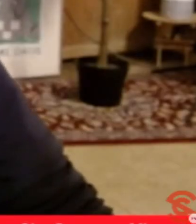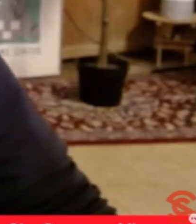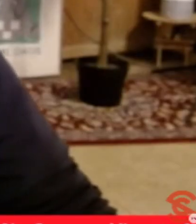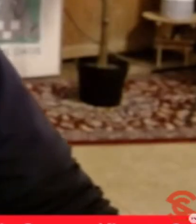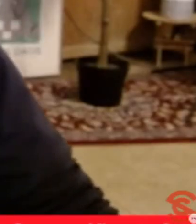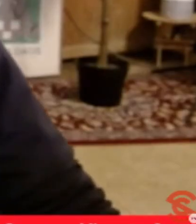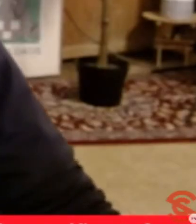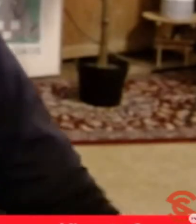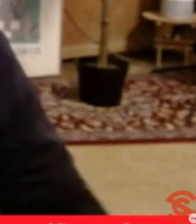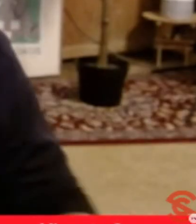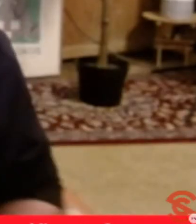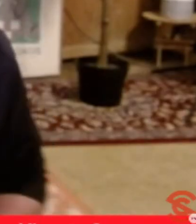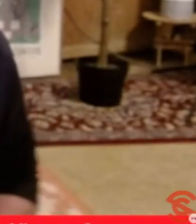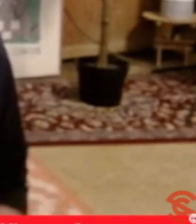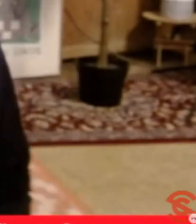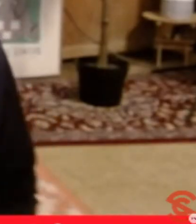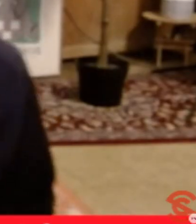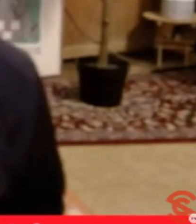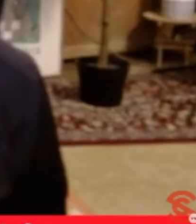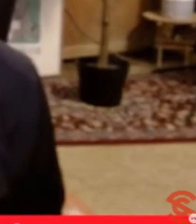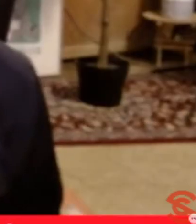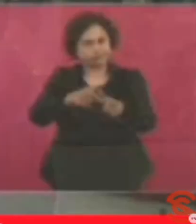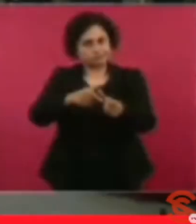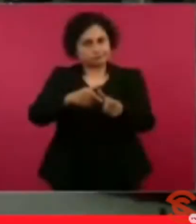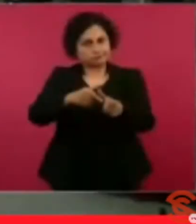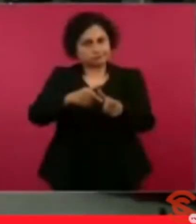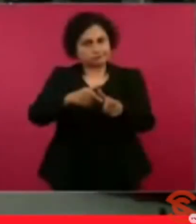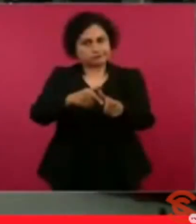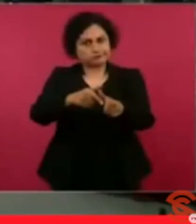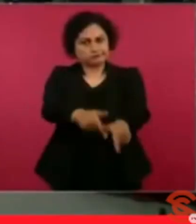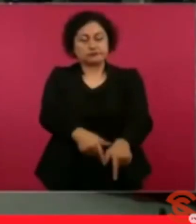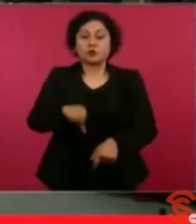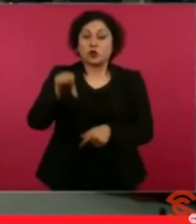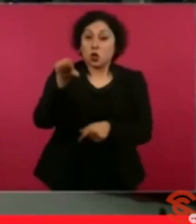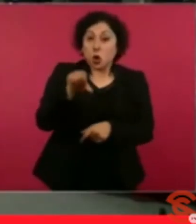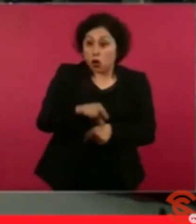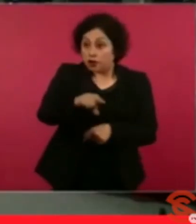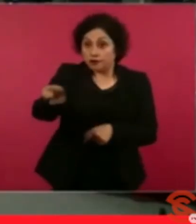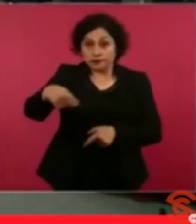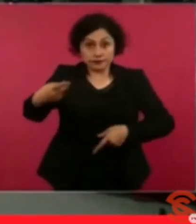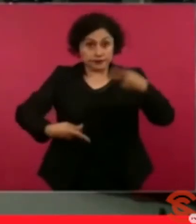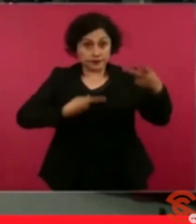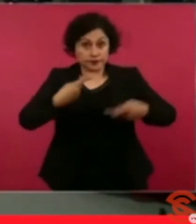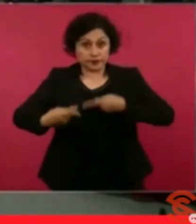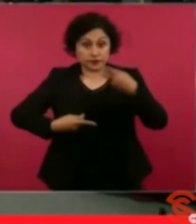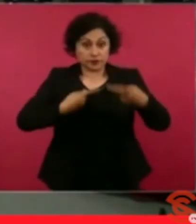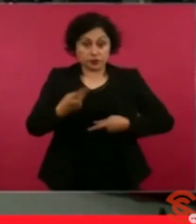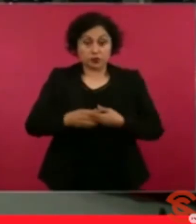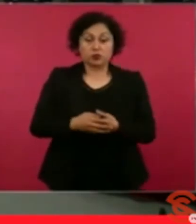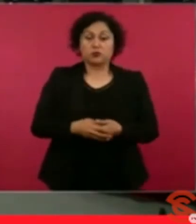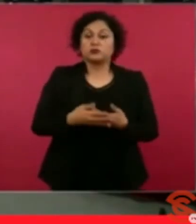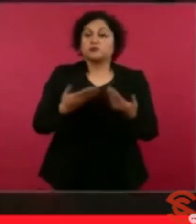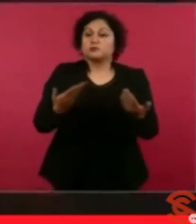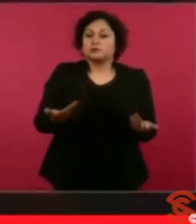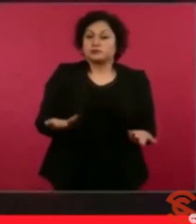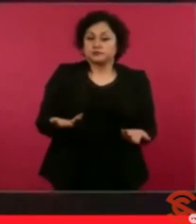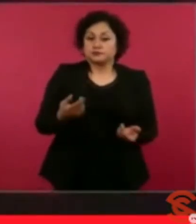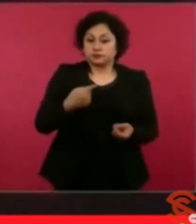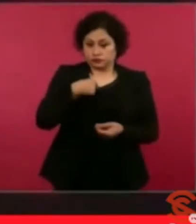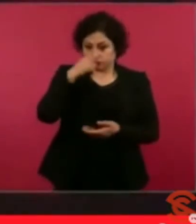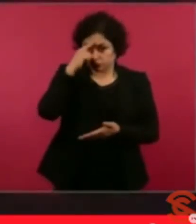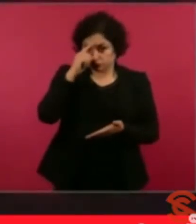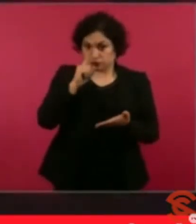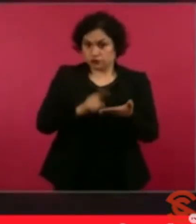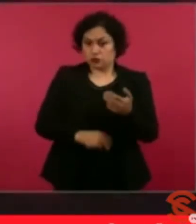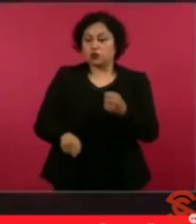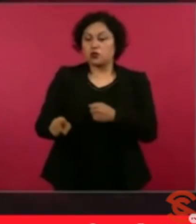Sandoval Íñiguez. Pero escuchemos lo que plantea el presidente López Obrador. Que quedan nada más 2 compañeros, nos va a alcanzar.